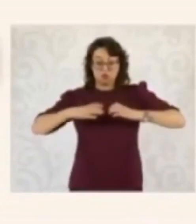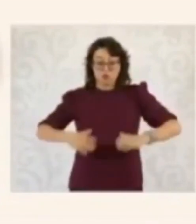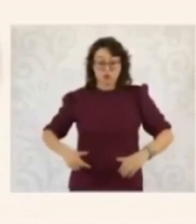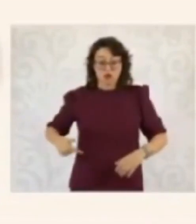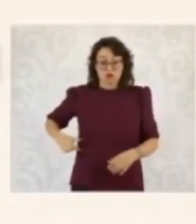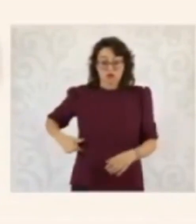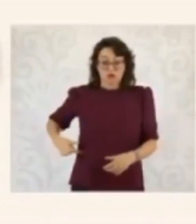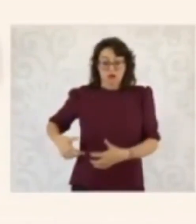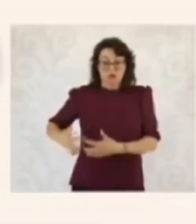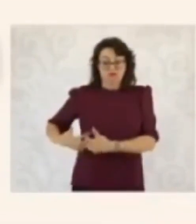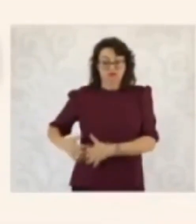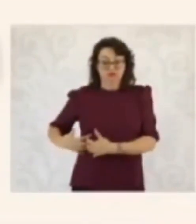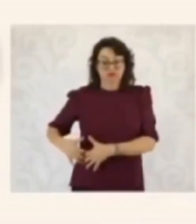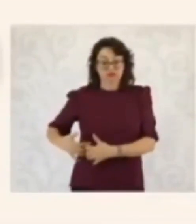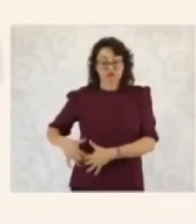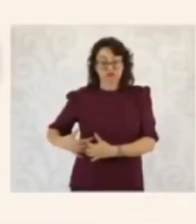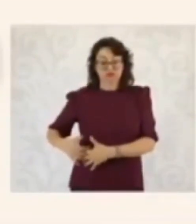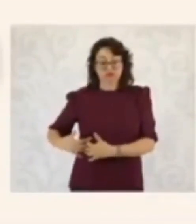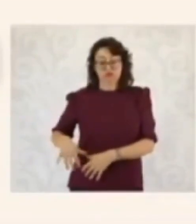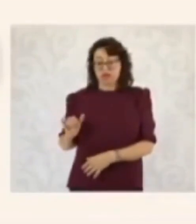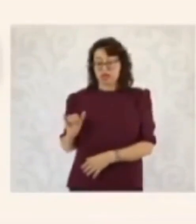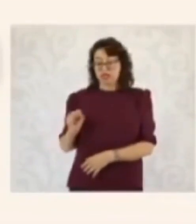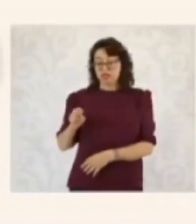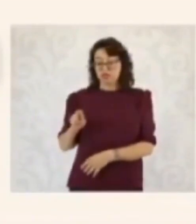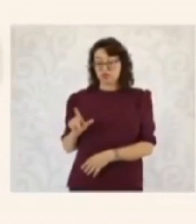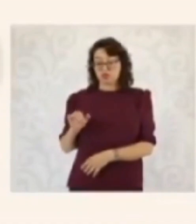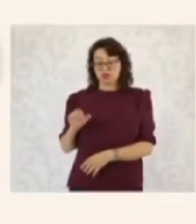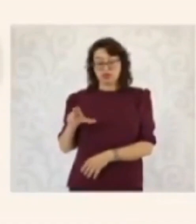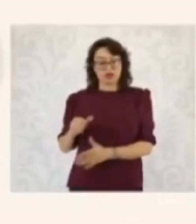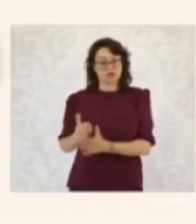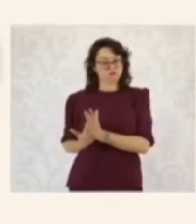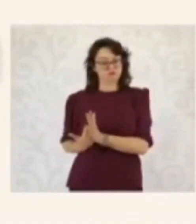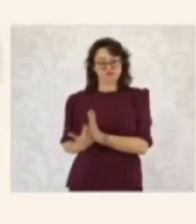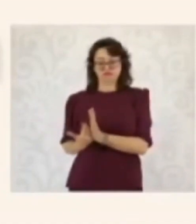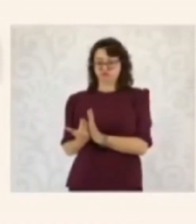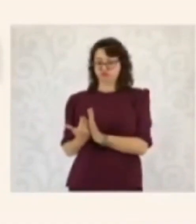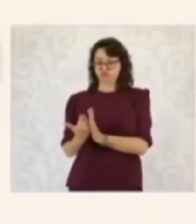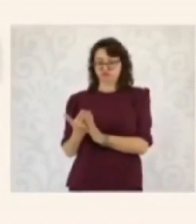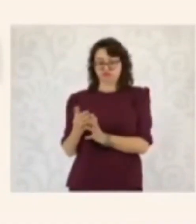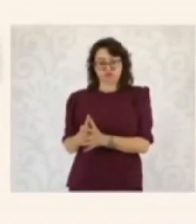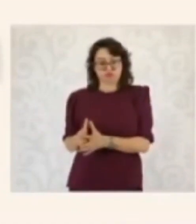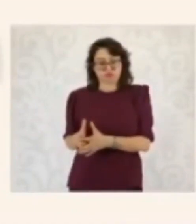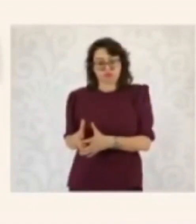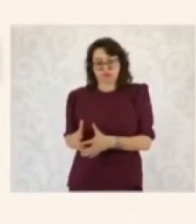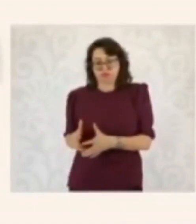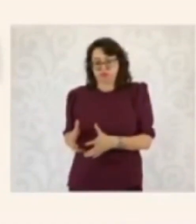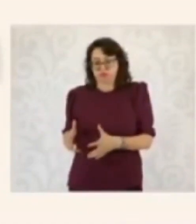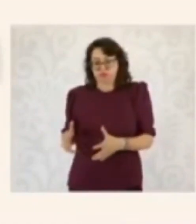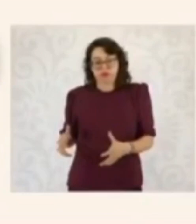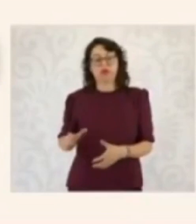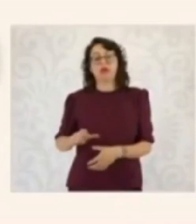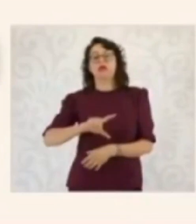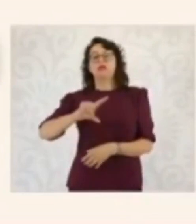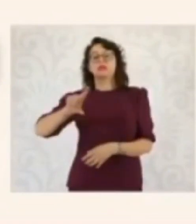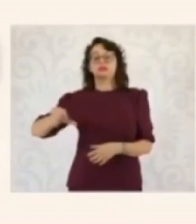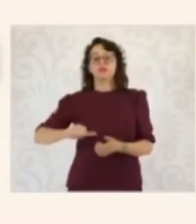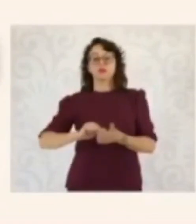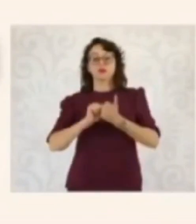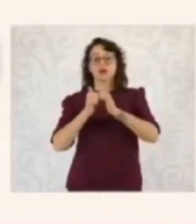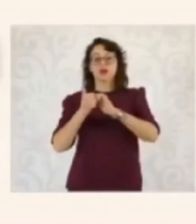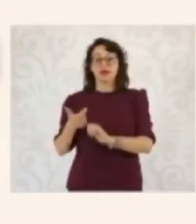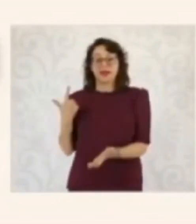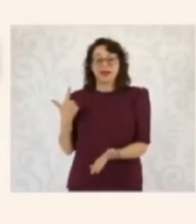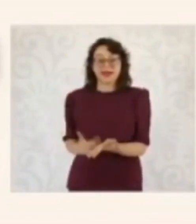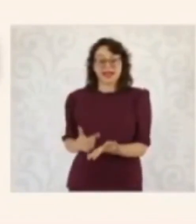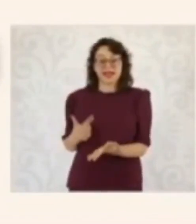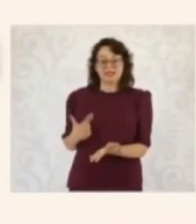y generan resistencia a la insulina, y entonces se almacena en forma de grasa.